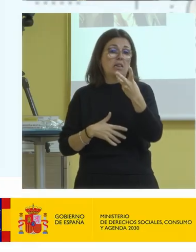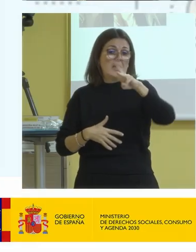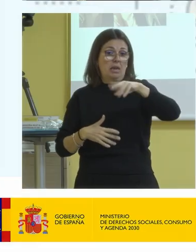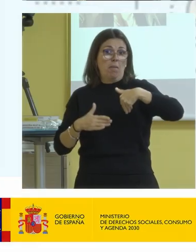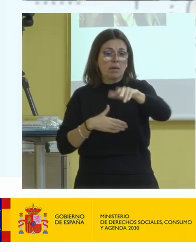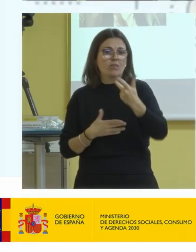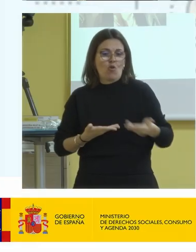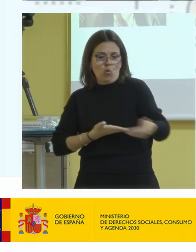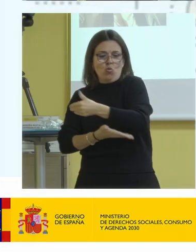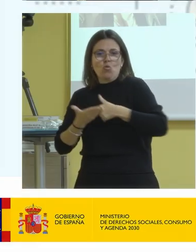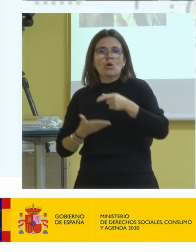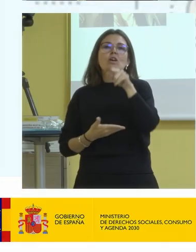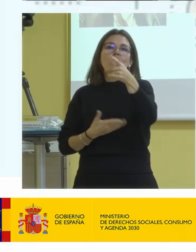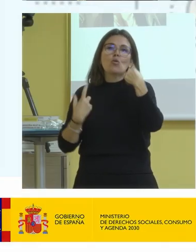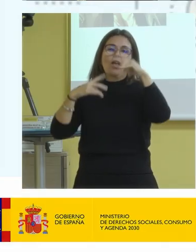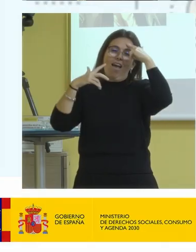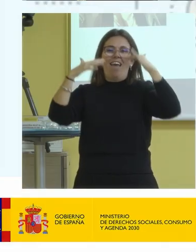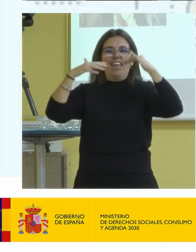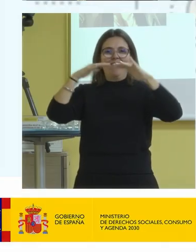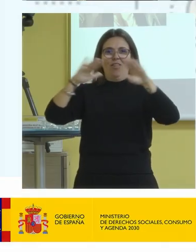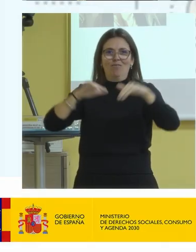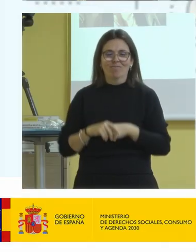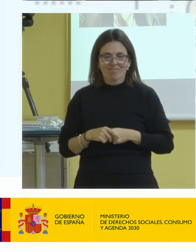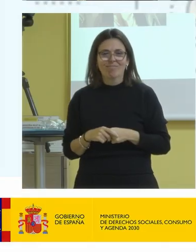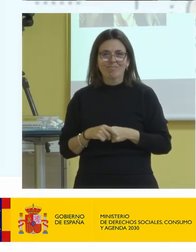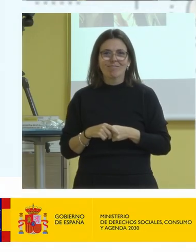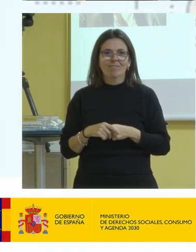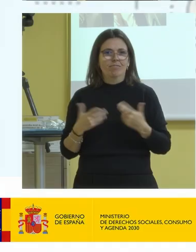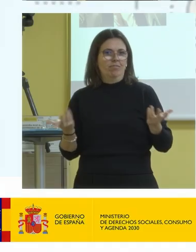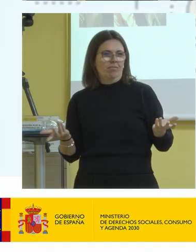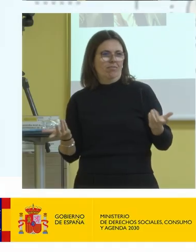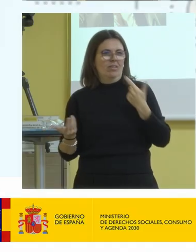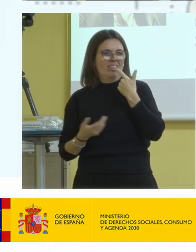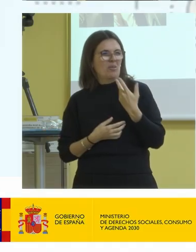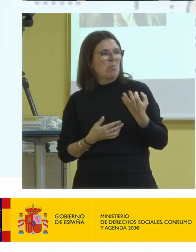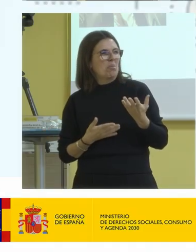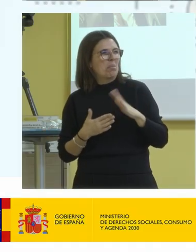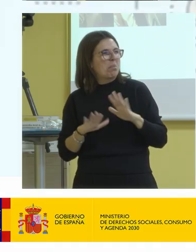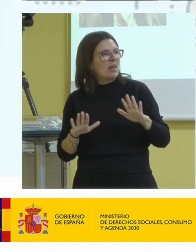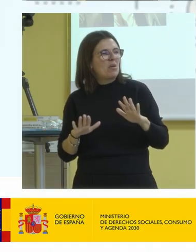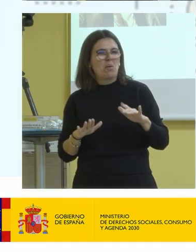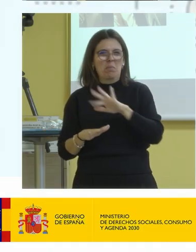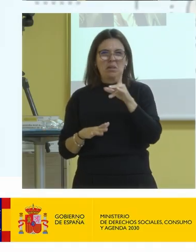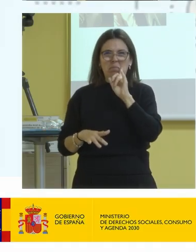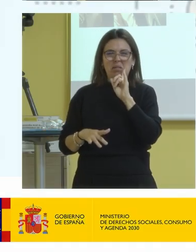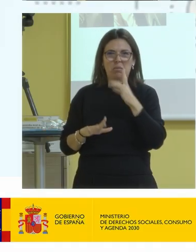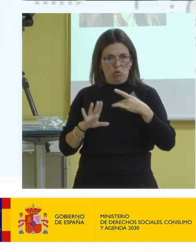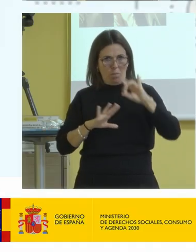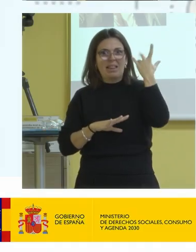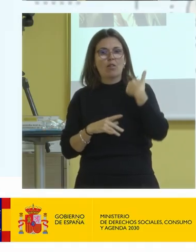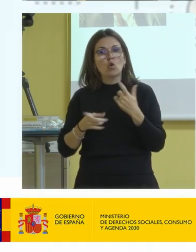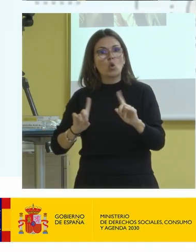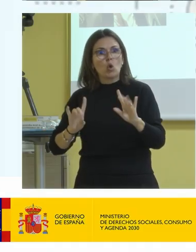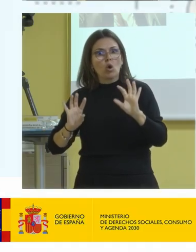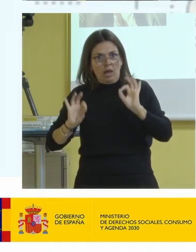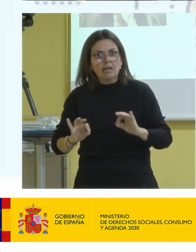meses yo me forro y tú tienes el hemisferio equilibrado. Y tú dices, pero... O sea, parece mentira. Esto parece que me lo estoy inventando.